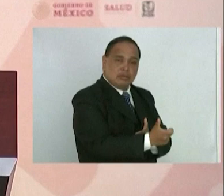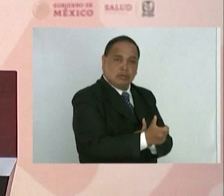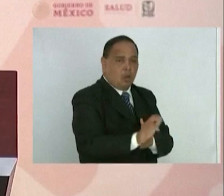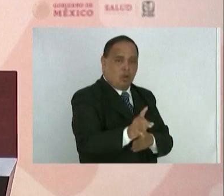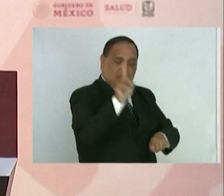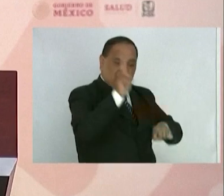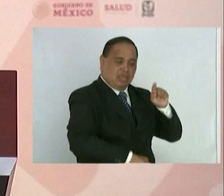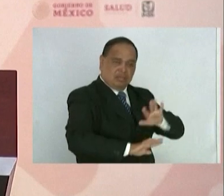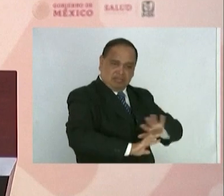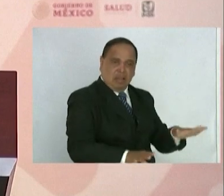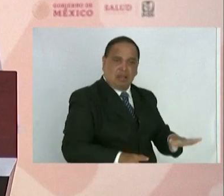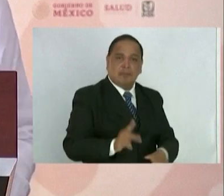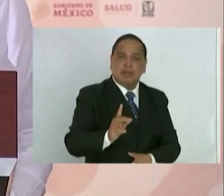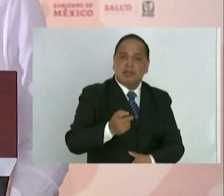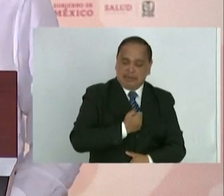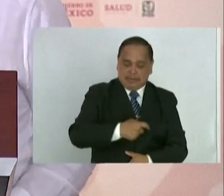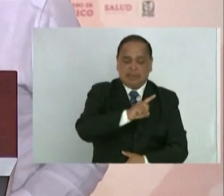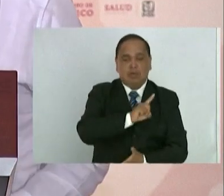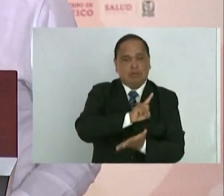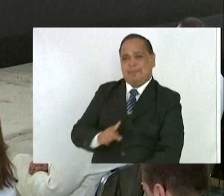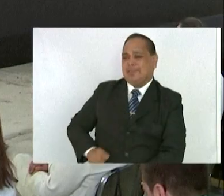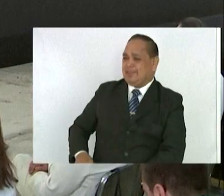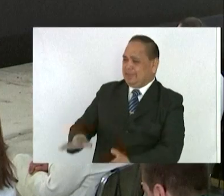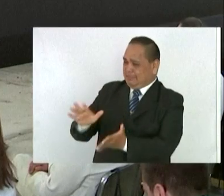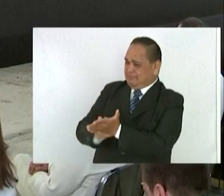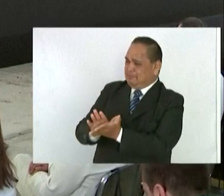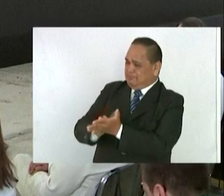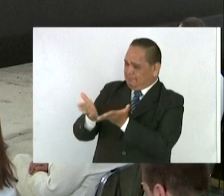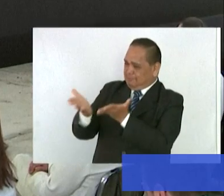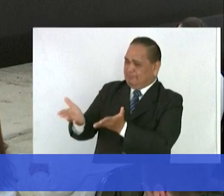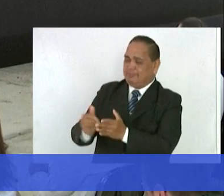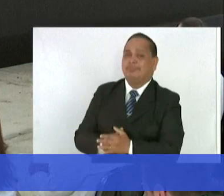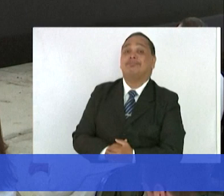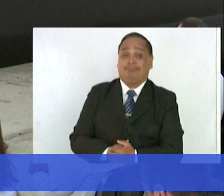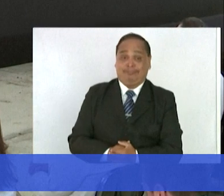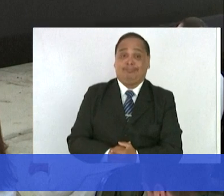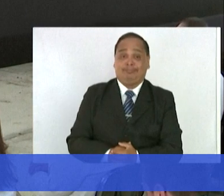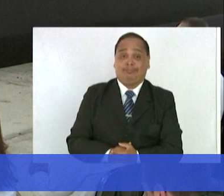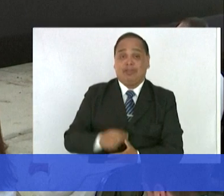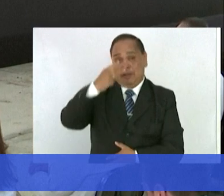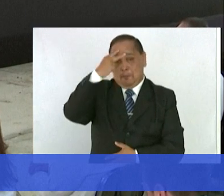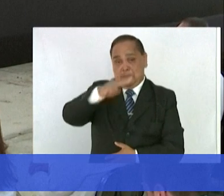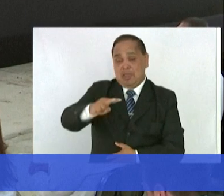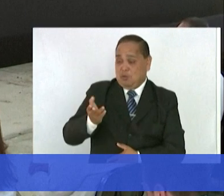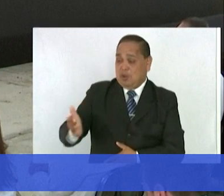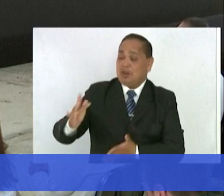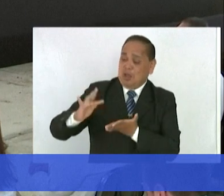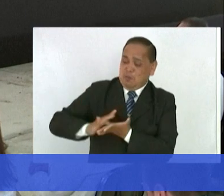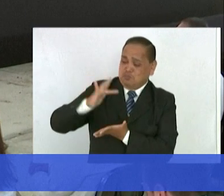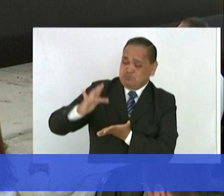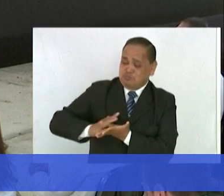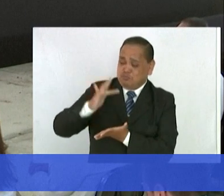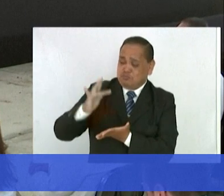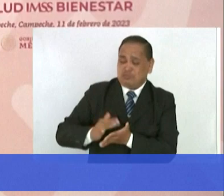recibió una compra de la vacuna Dallas México nos ha apoyado históricamente en la batalla por el levantamiento